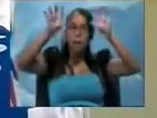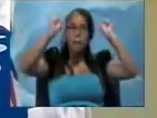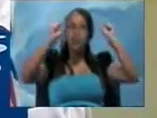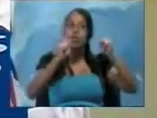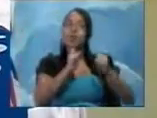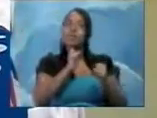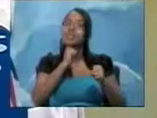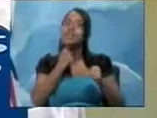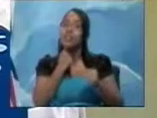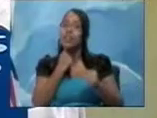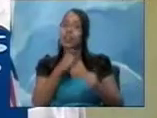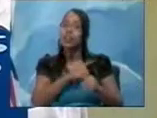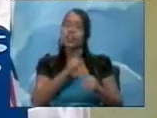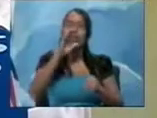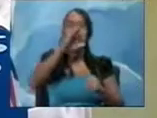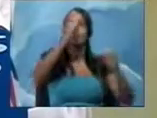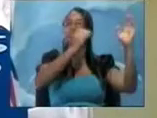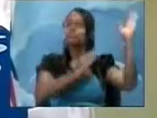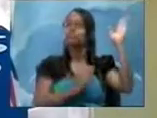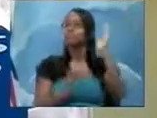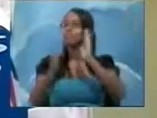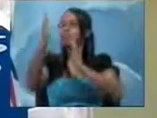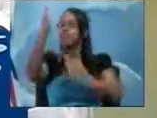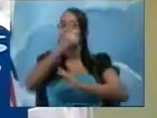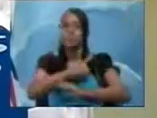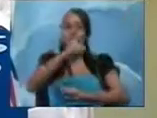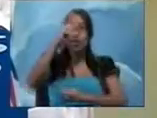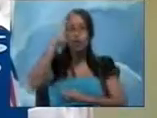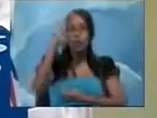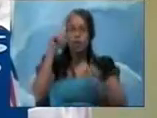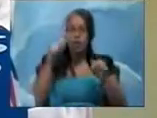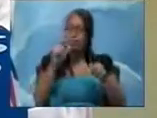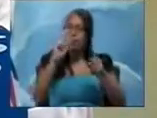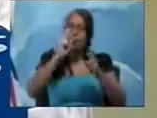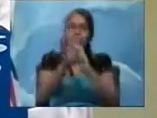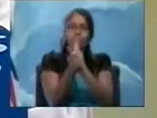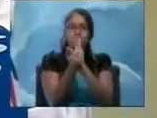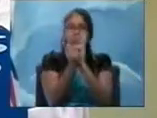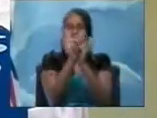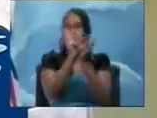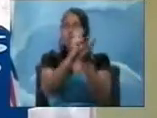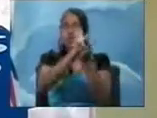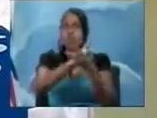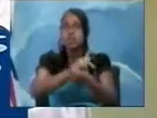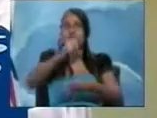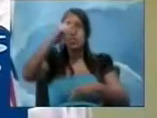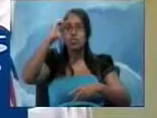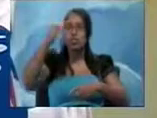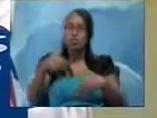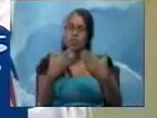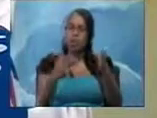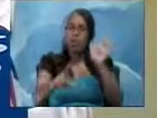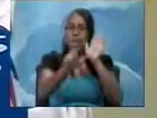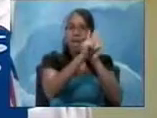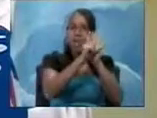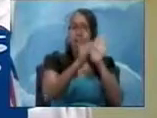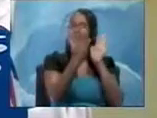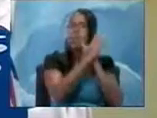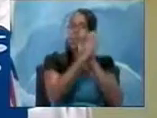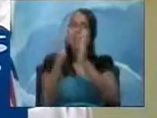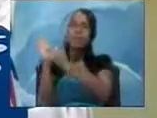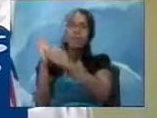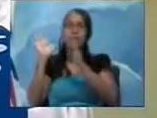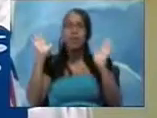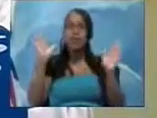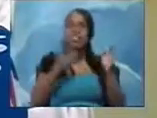estar en la presencia de del señor y allí fue procesado allí Dios le entregó las leyes allí Dios le entregó la visión de